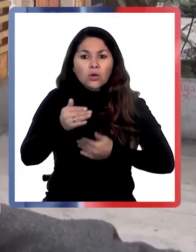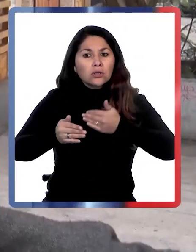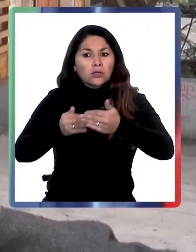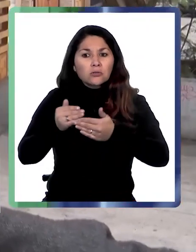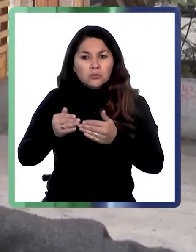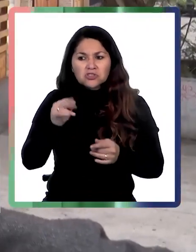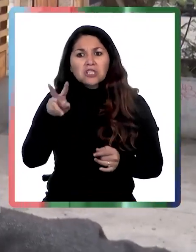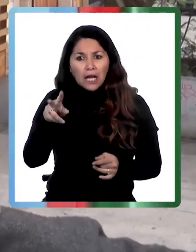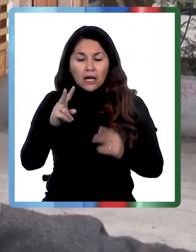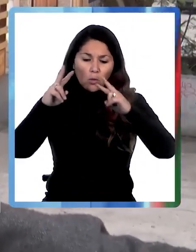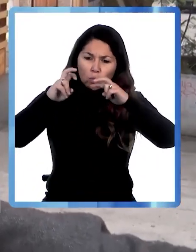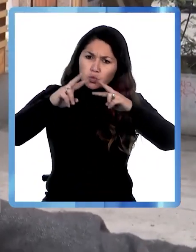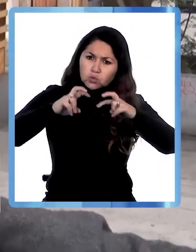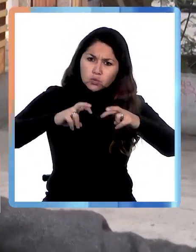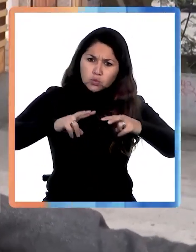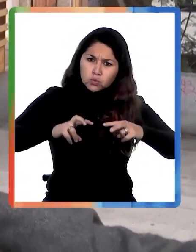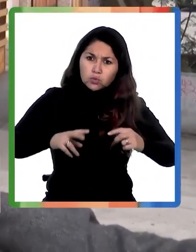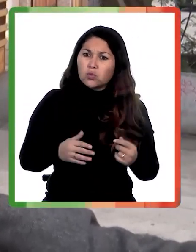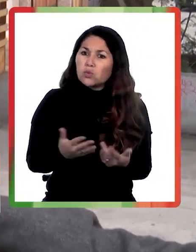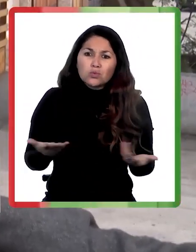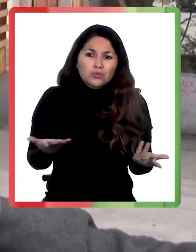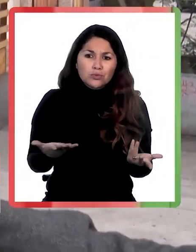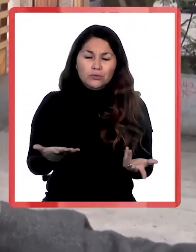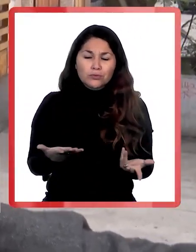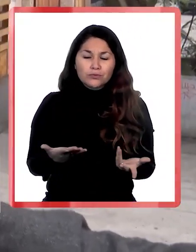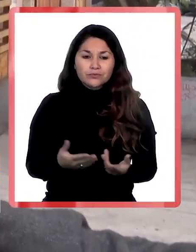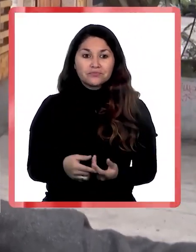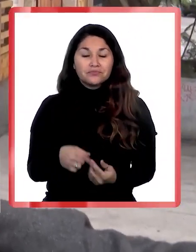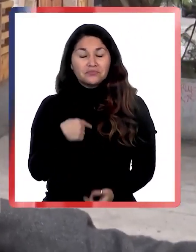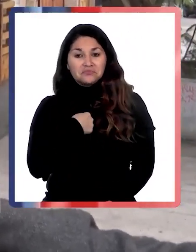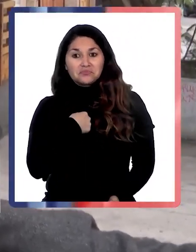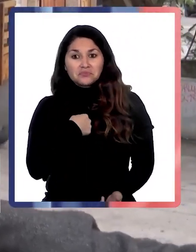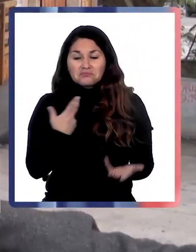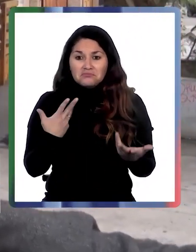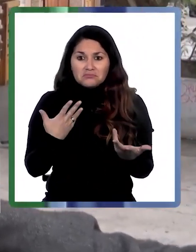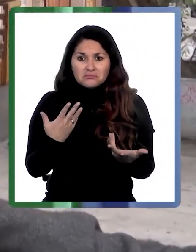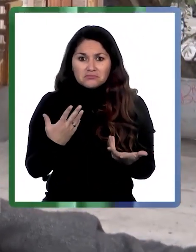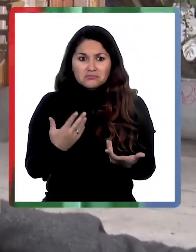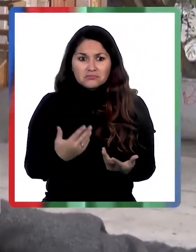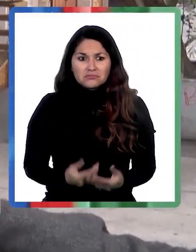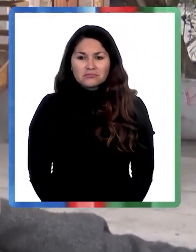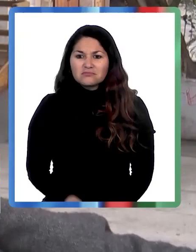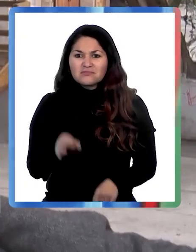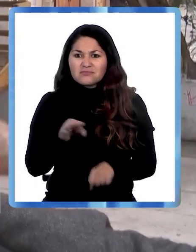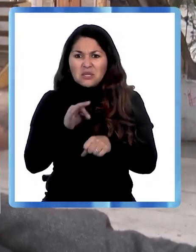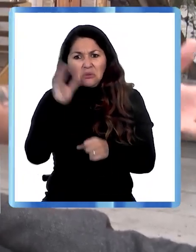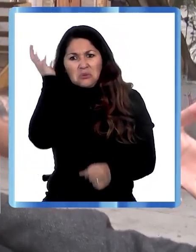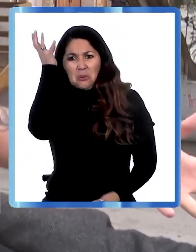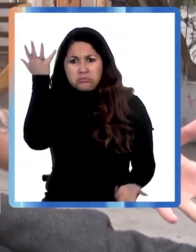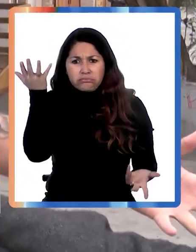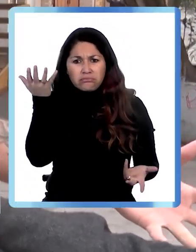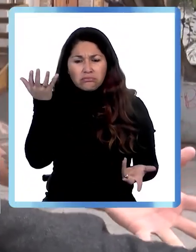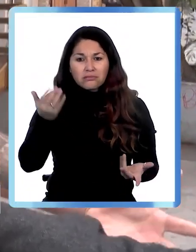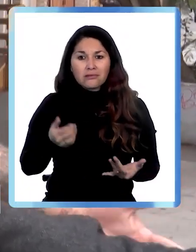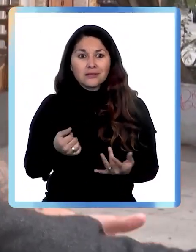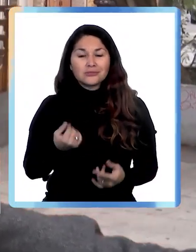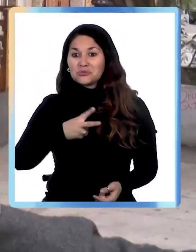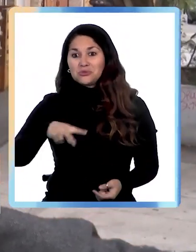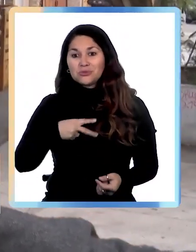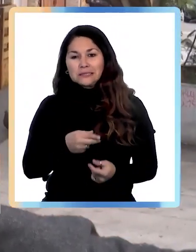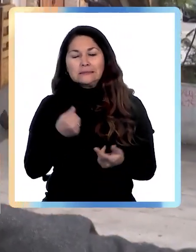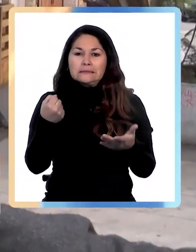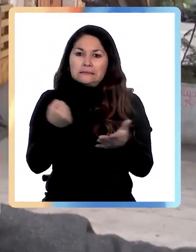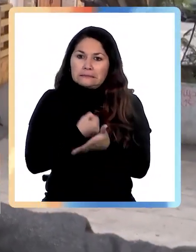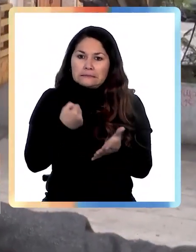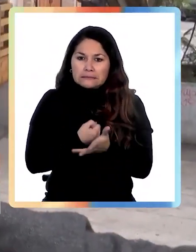dice que iba a averiguar que iba investigarse sobre este tratamiento y yo al final dije pua ni siquiera el doctor sabe dije yo así que